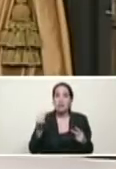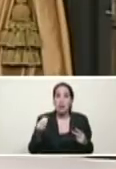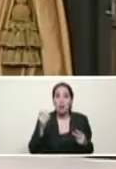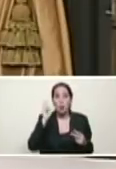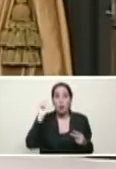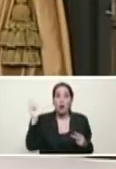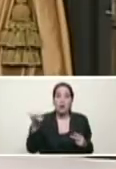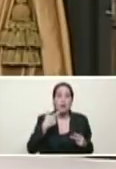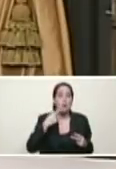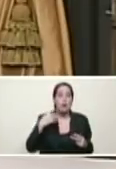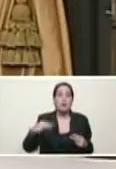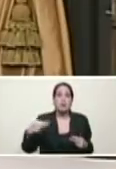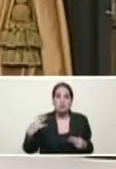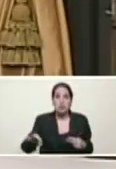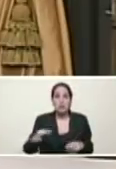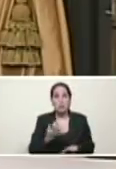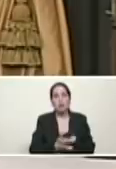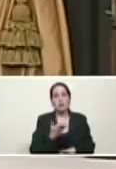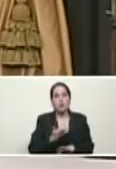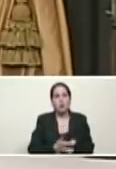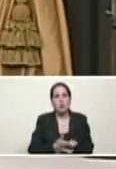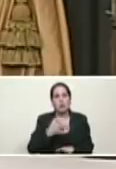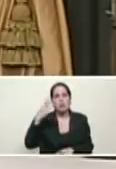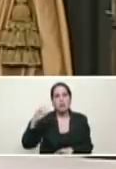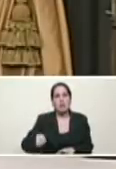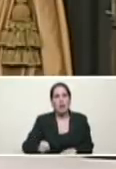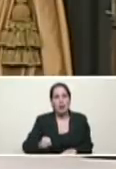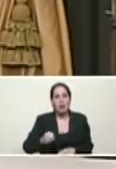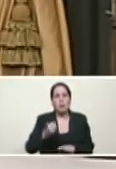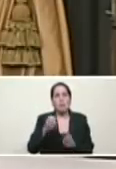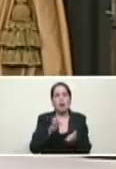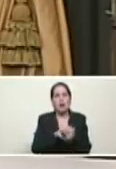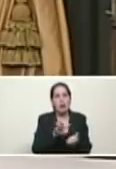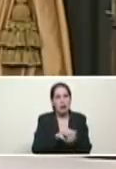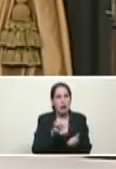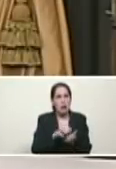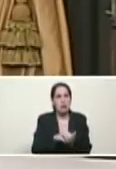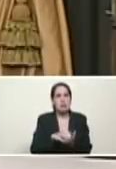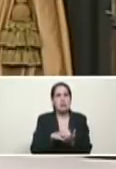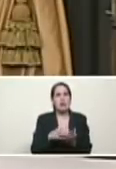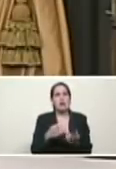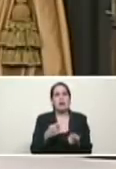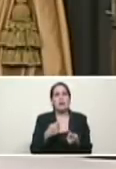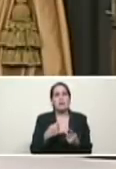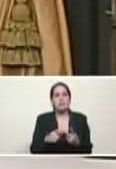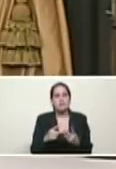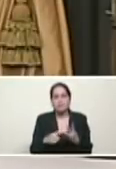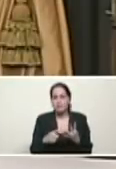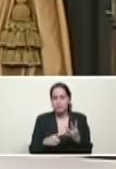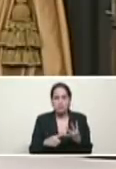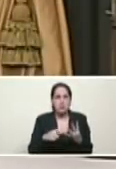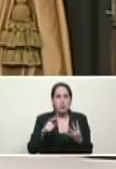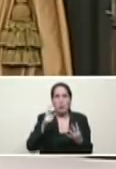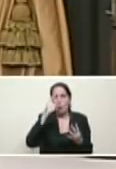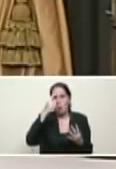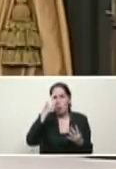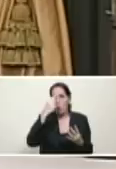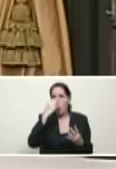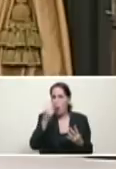Petare, Maturín, Punta de Mata, Por la Mar, La Asunción, Acarigua, Guanare,